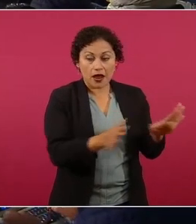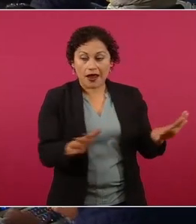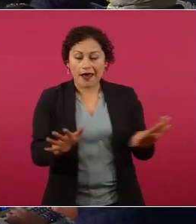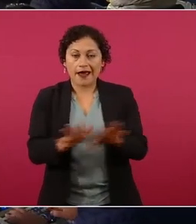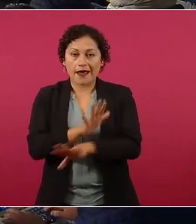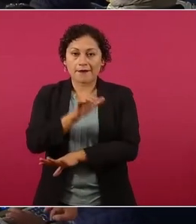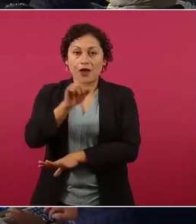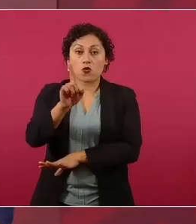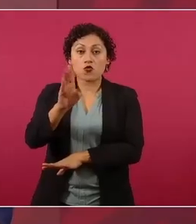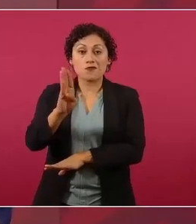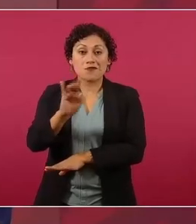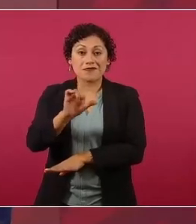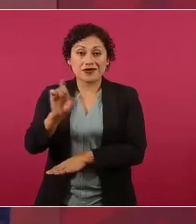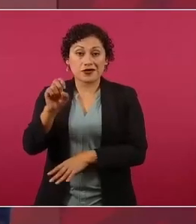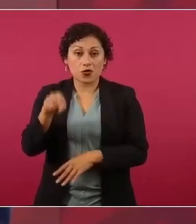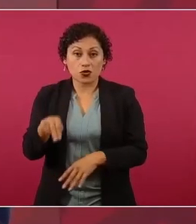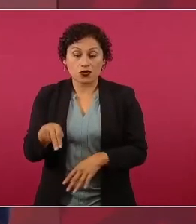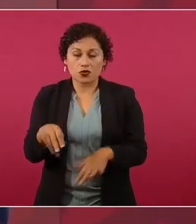Y se ha pagado